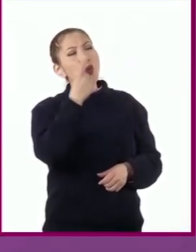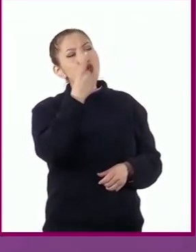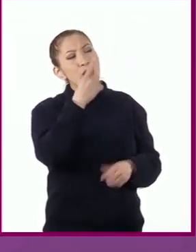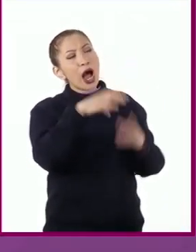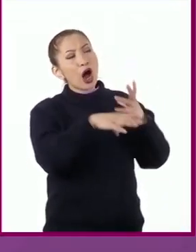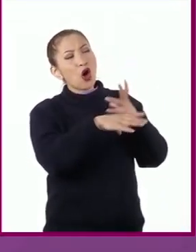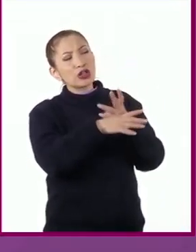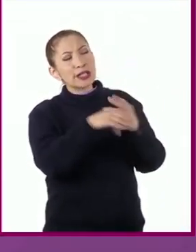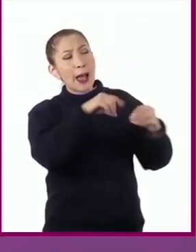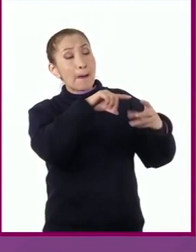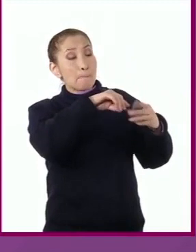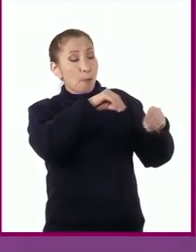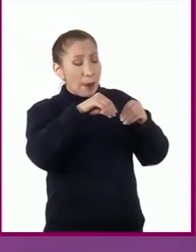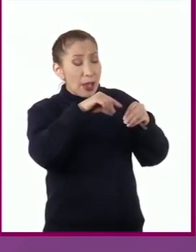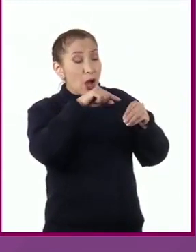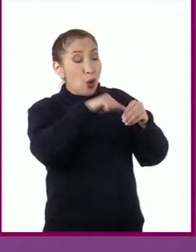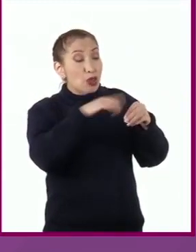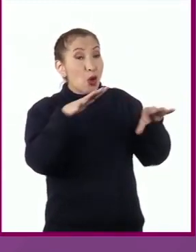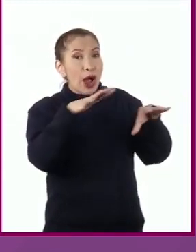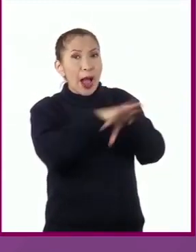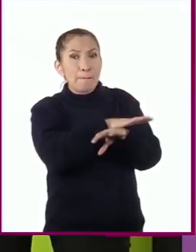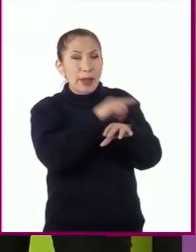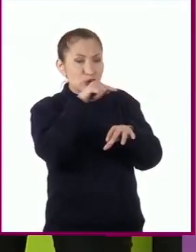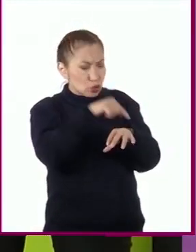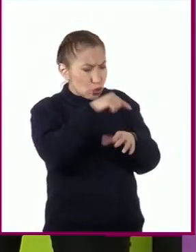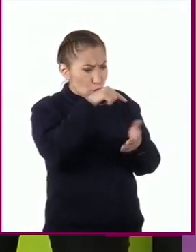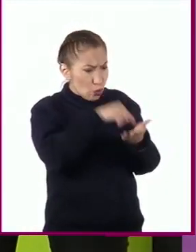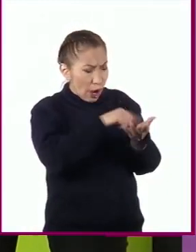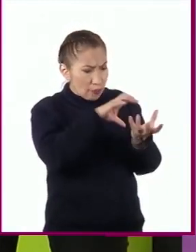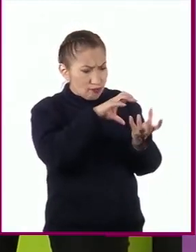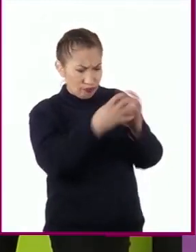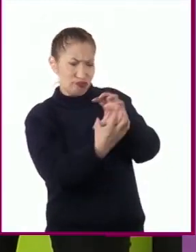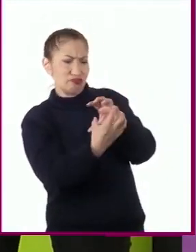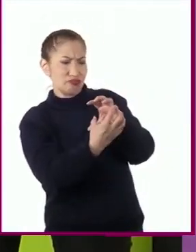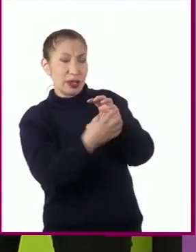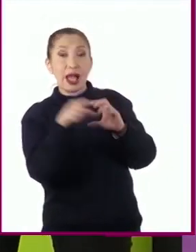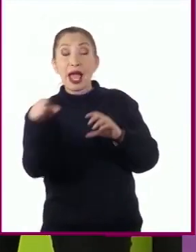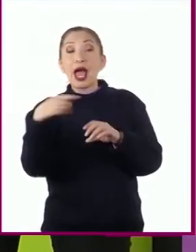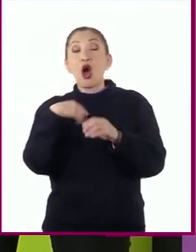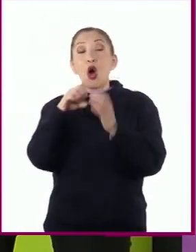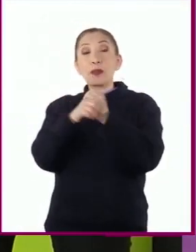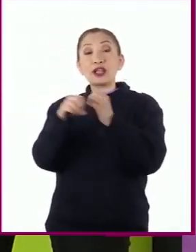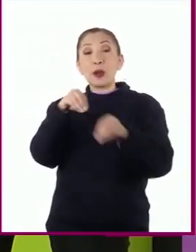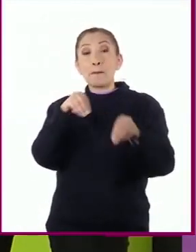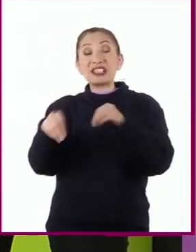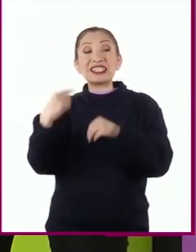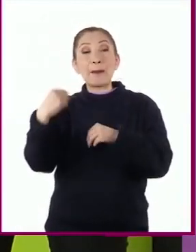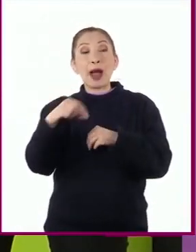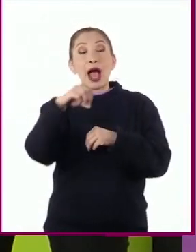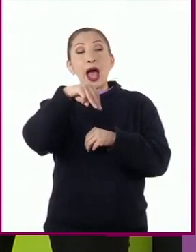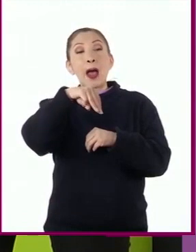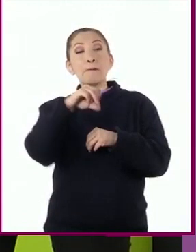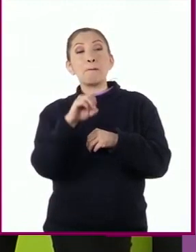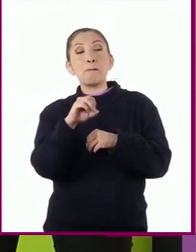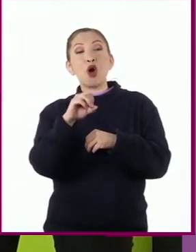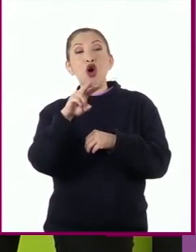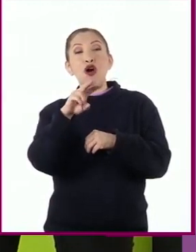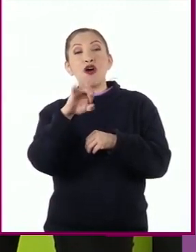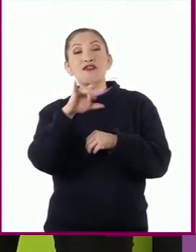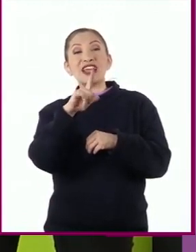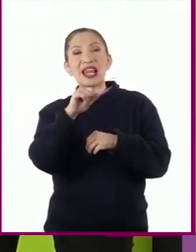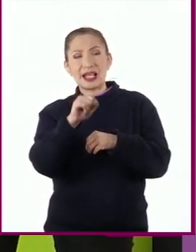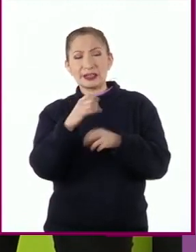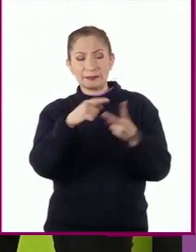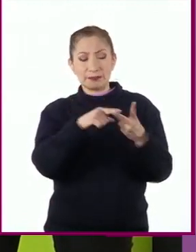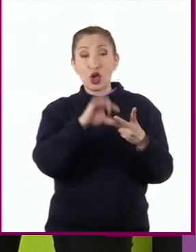está en movimiento cuando hay un cambio de posición. A los objetos en movimiento se les llama móviles. ¿Recuerdas cómo se les llama a